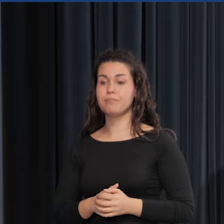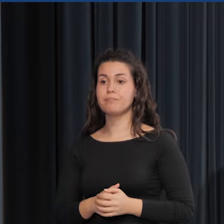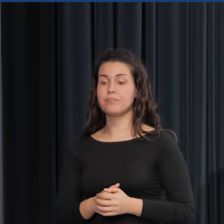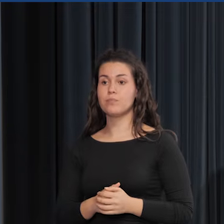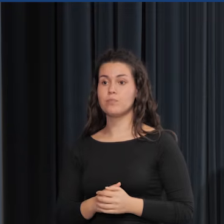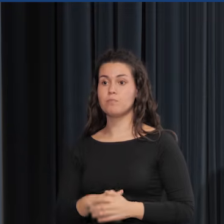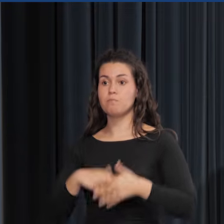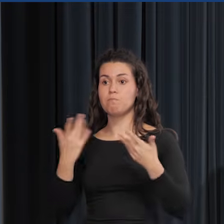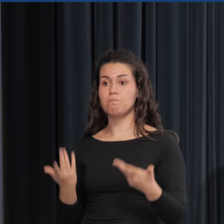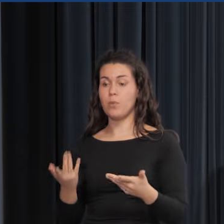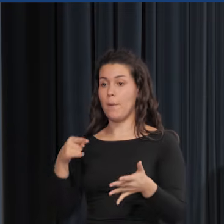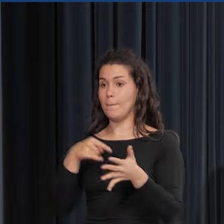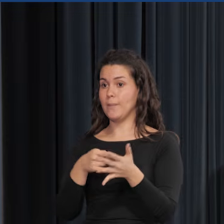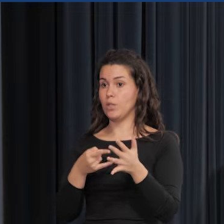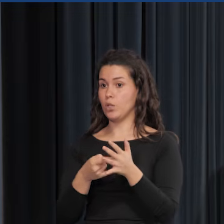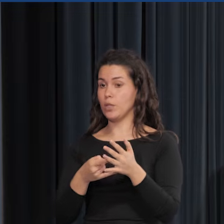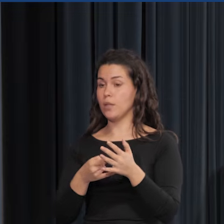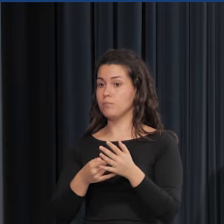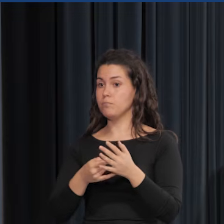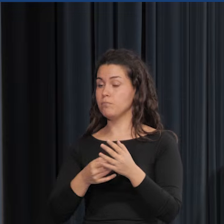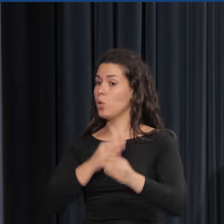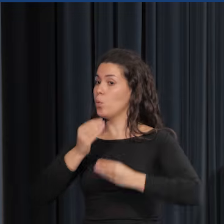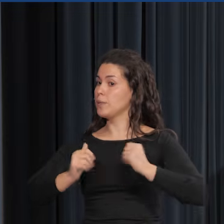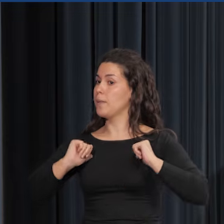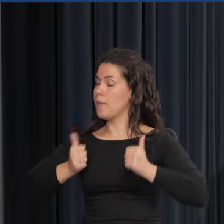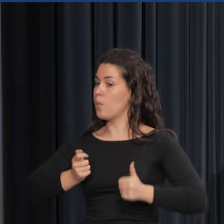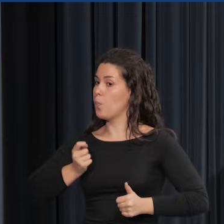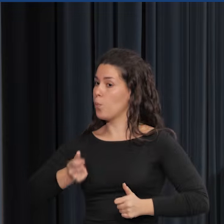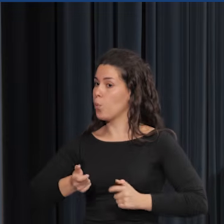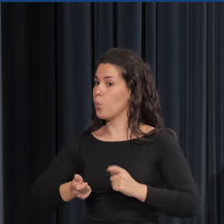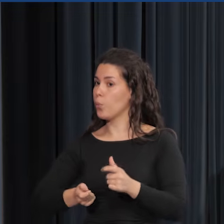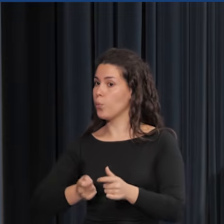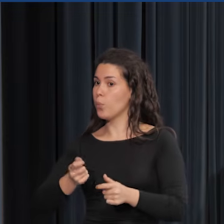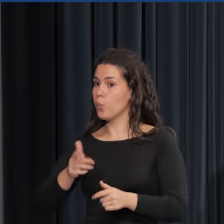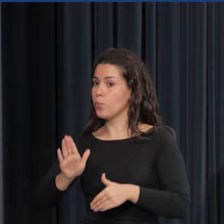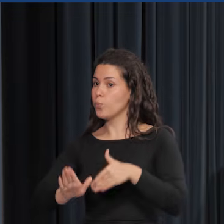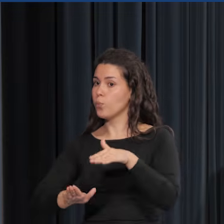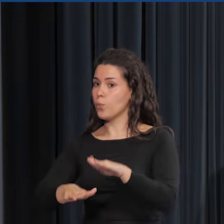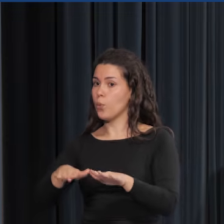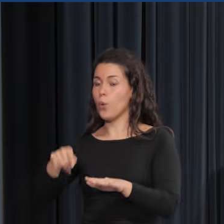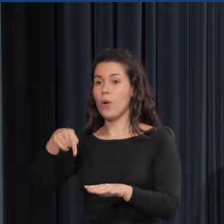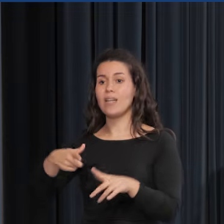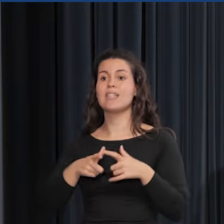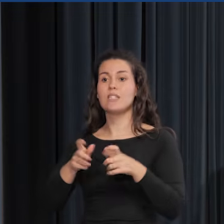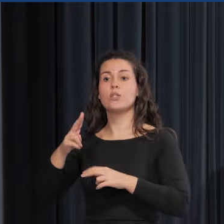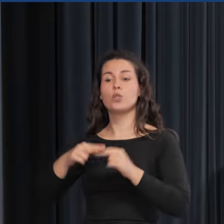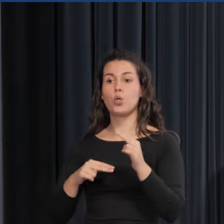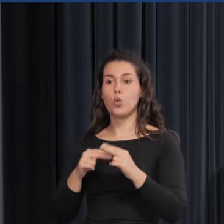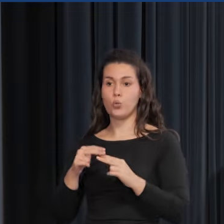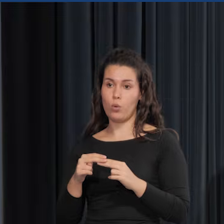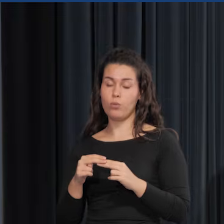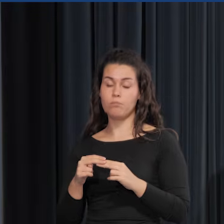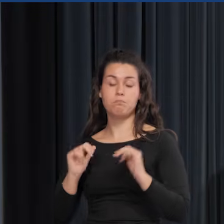esto, pues es una metodología que se está empezando a utilizar progresivamente, paulatinamente. El sector de la construcción es un sector que